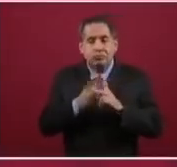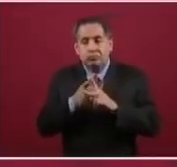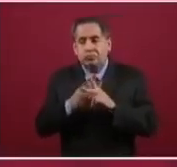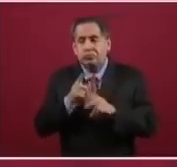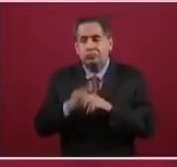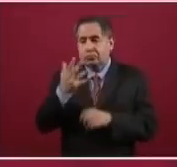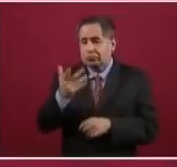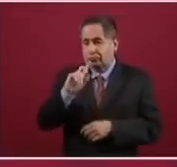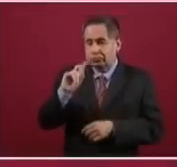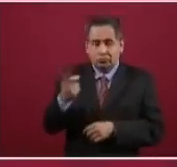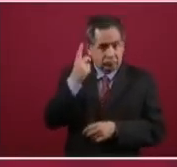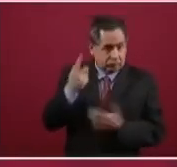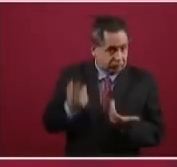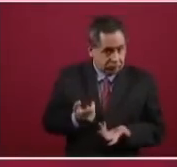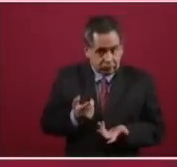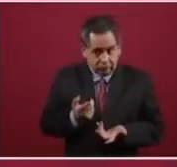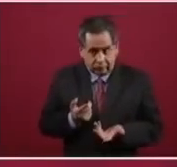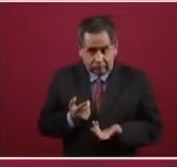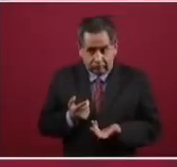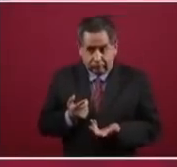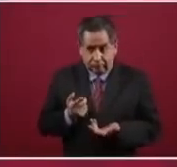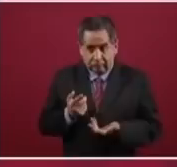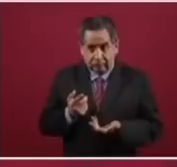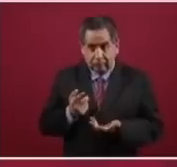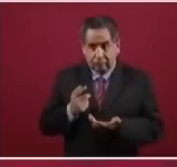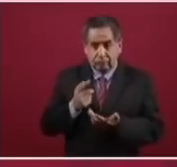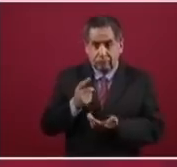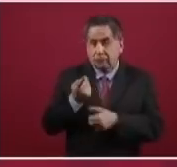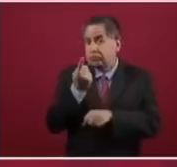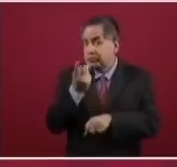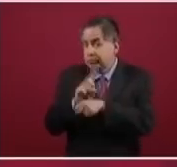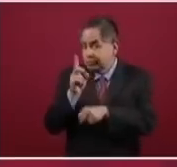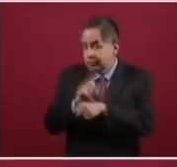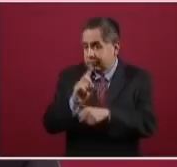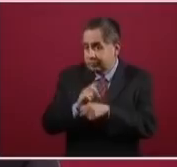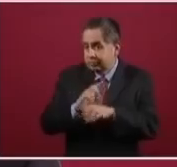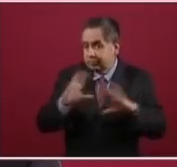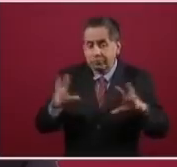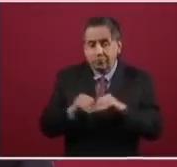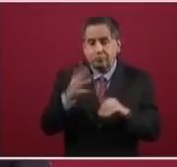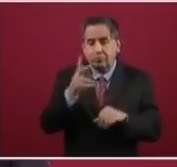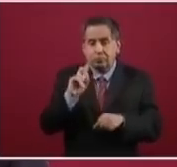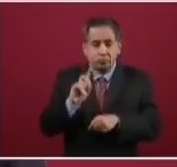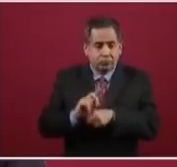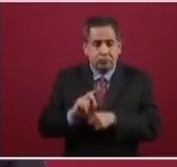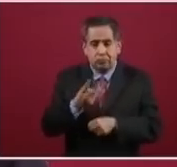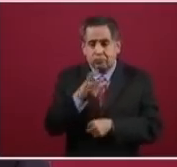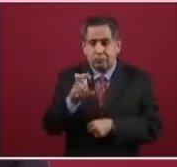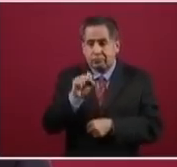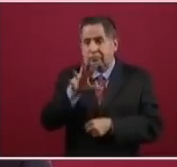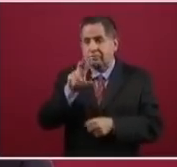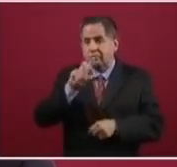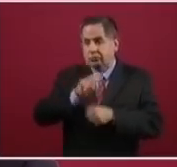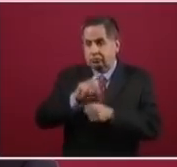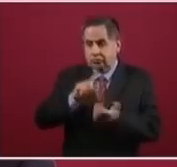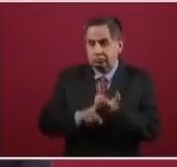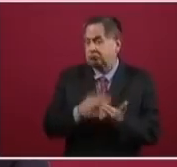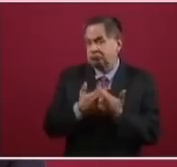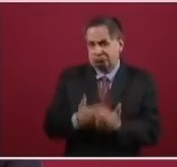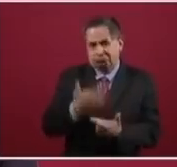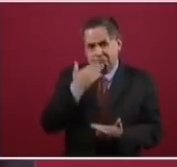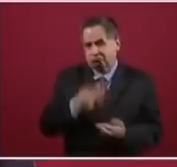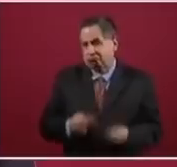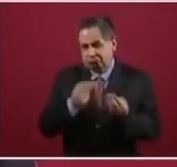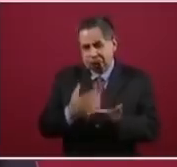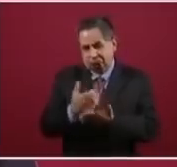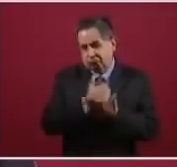50 dólares de 200 mil por día por 50 dólares por 365 días y vas a ver que es un muy buen